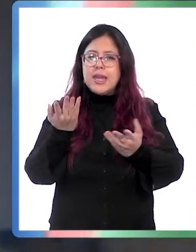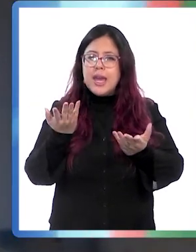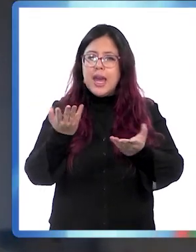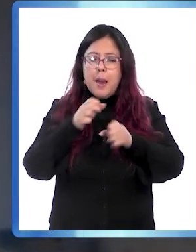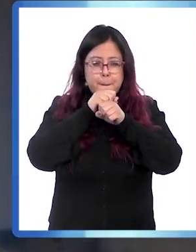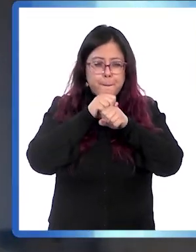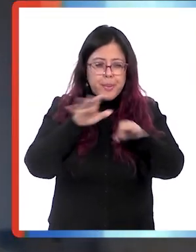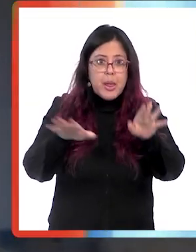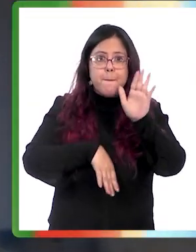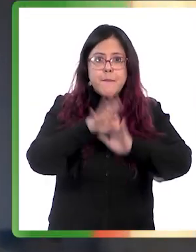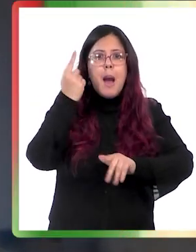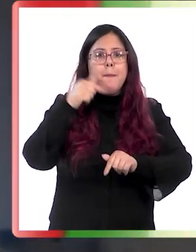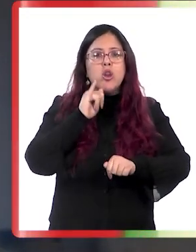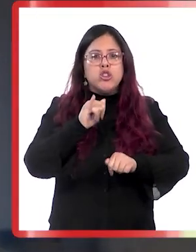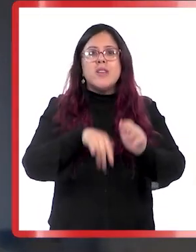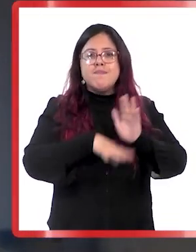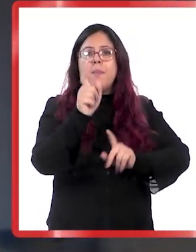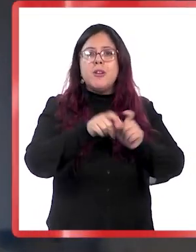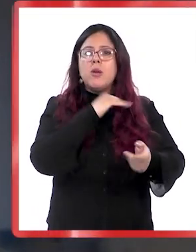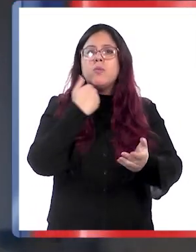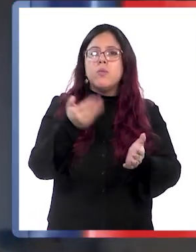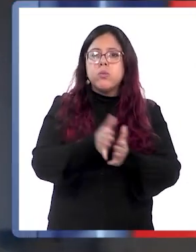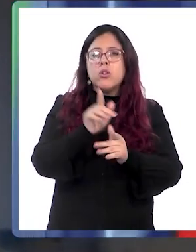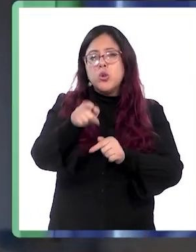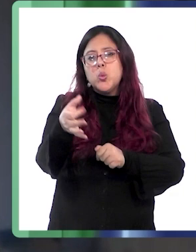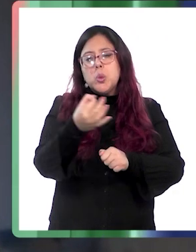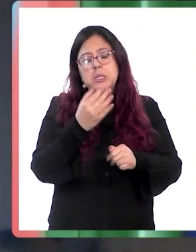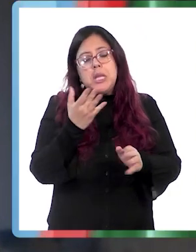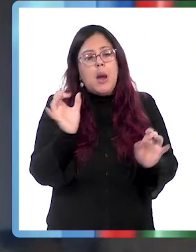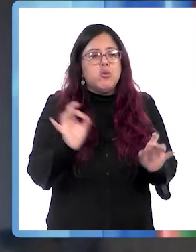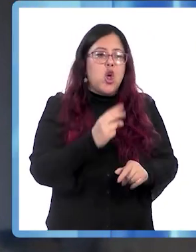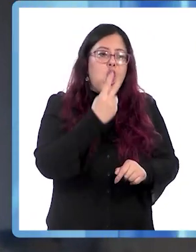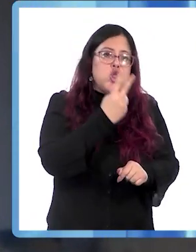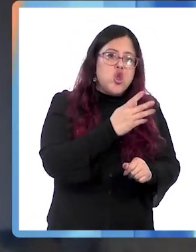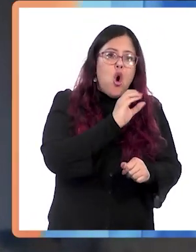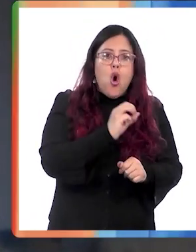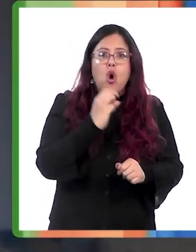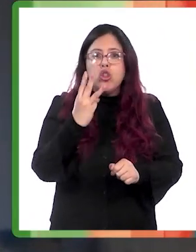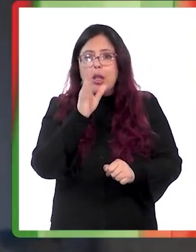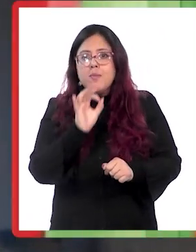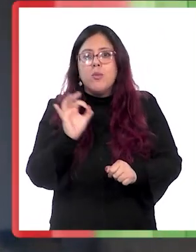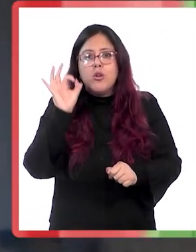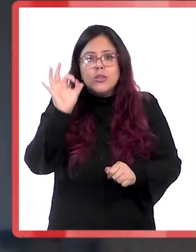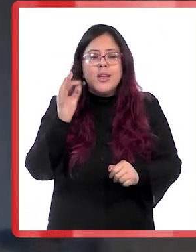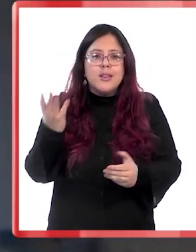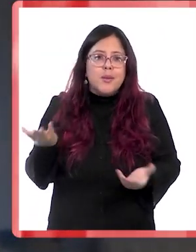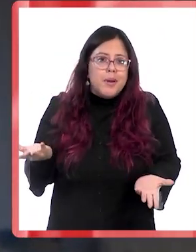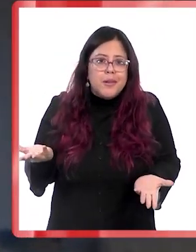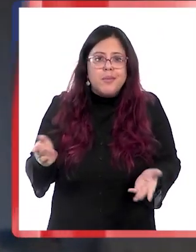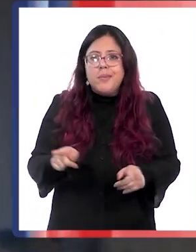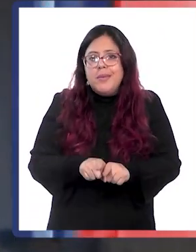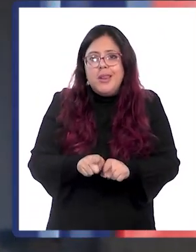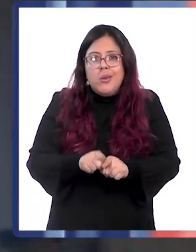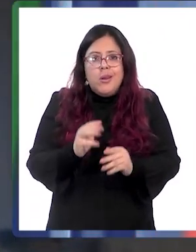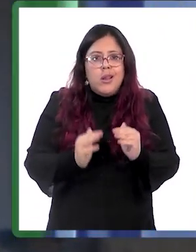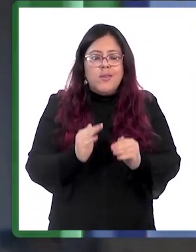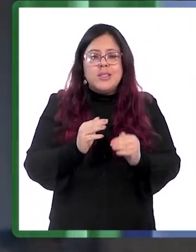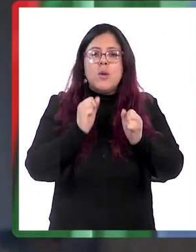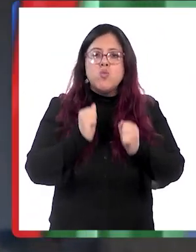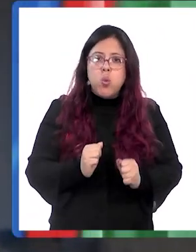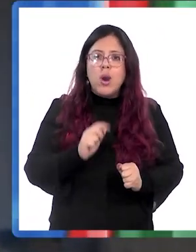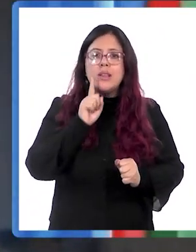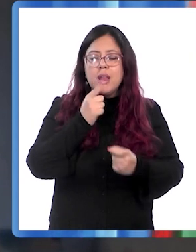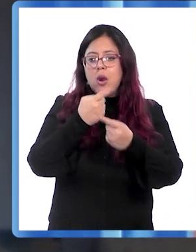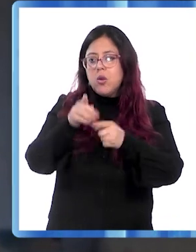mortal, y que uno dice, ah, bueno, 2%, 3%, pero si a ti te toca, tú eres el 100%, ¿te fijas? Y uno de repente puede tener alguna